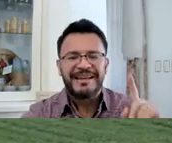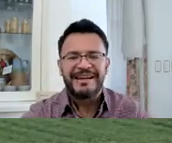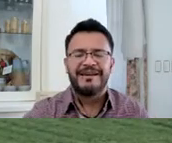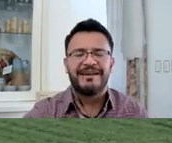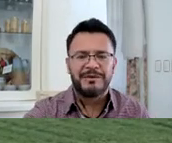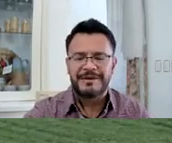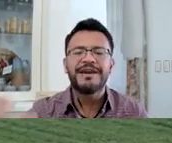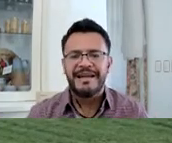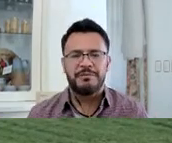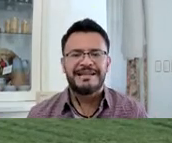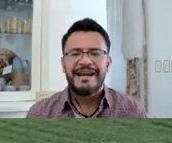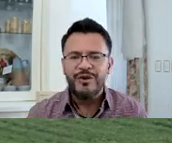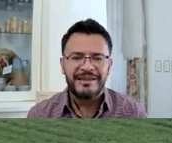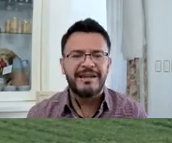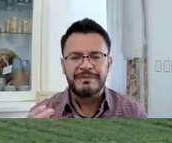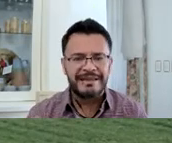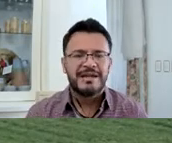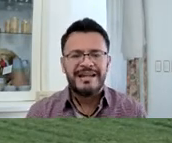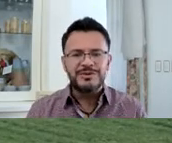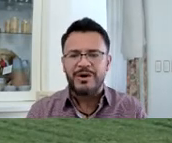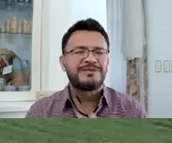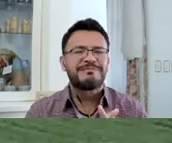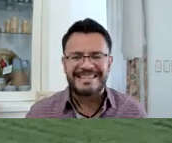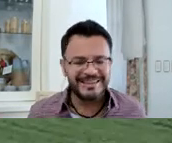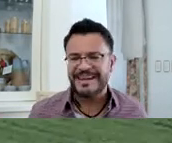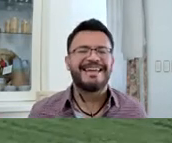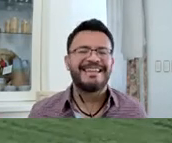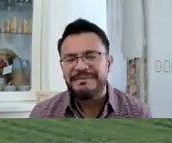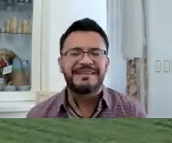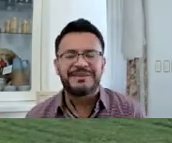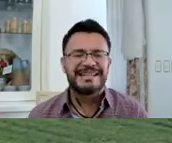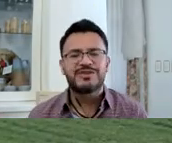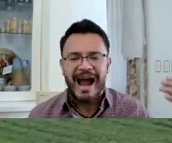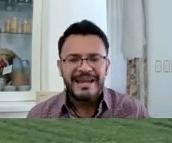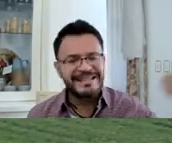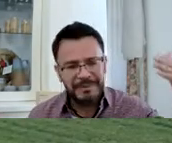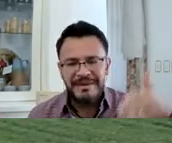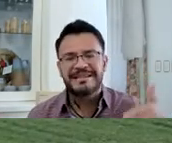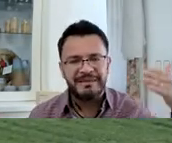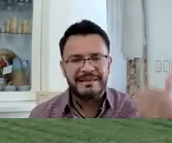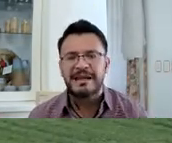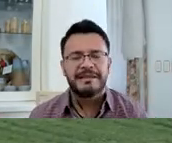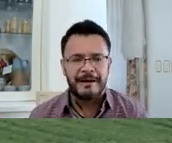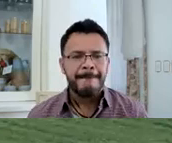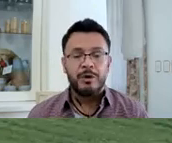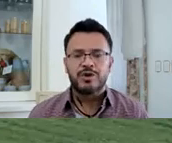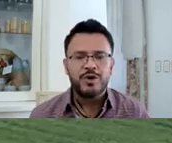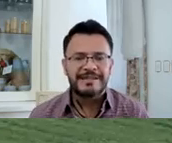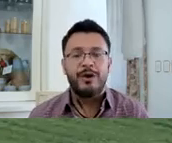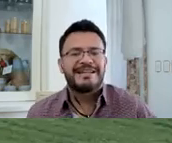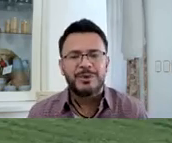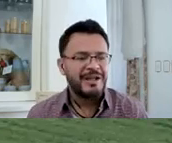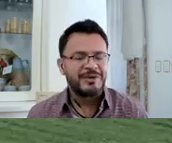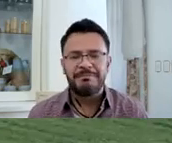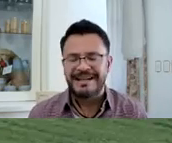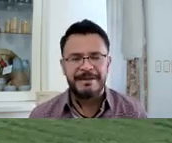las batallas? Refúgiate en eso que ya nos dejó, en los que están escritos ahí, en esas que los